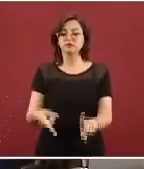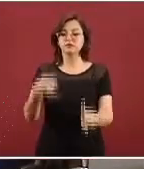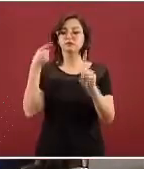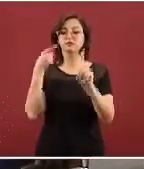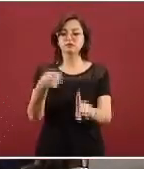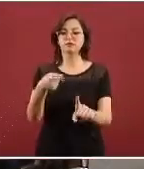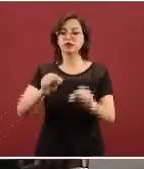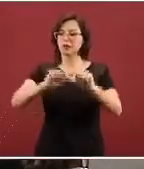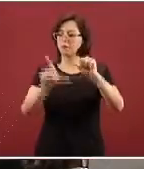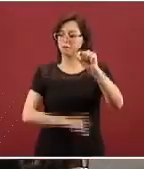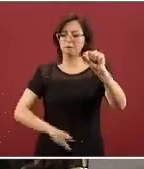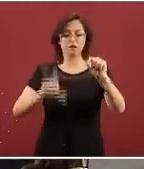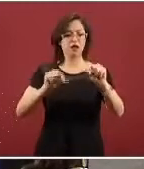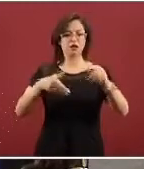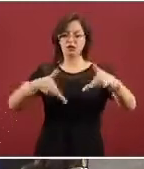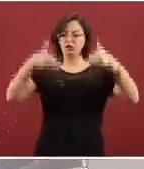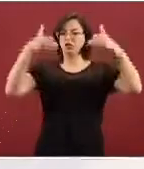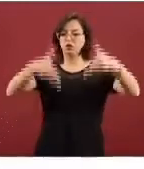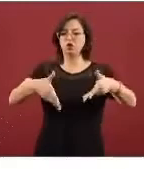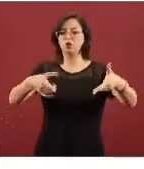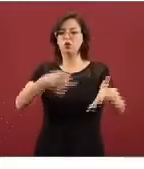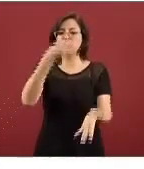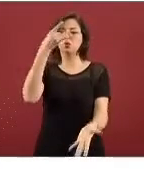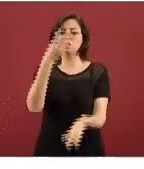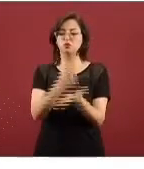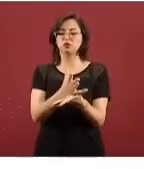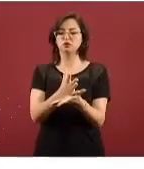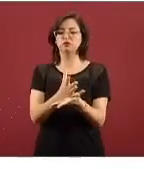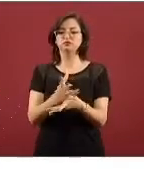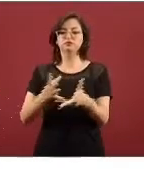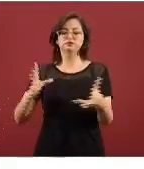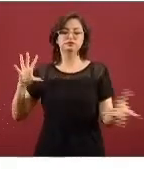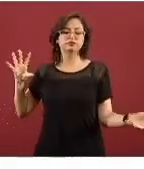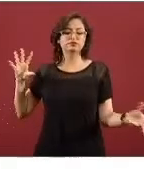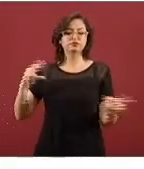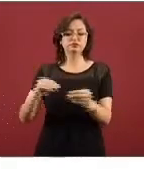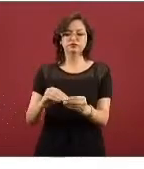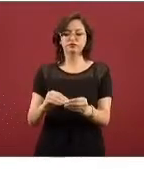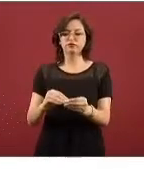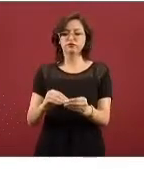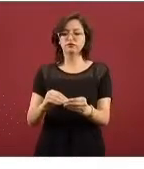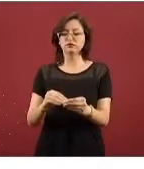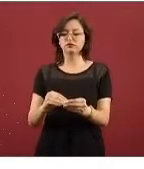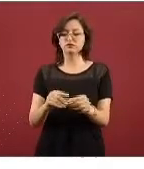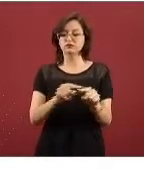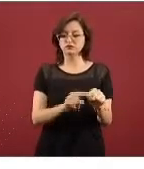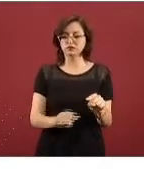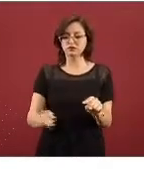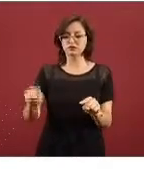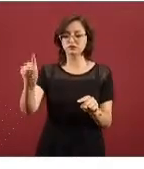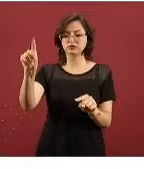específica la curva epidemiológica de casos acumulados en México, que es esta.